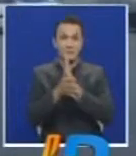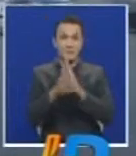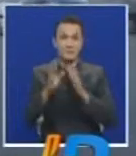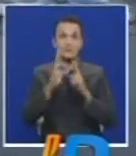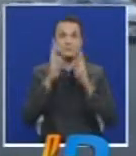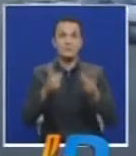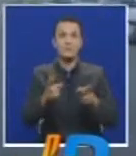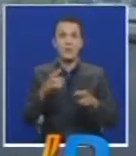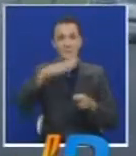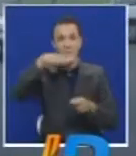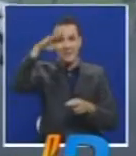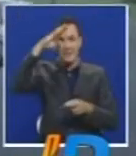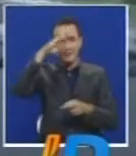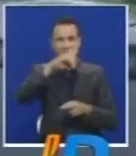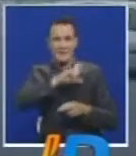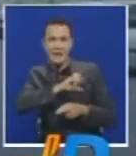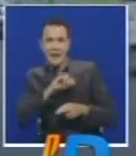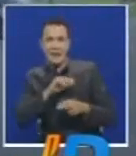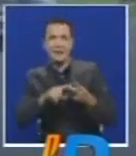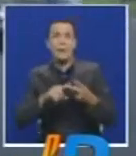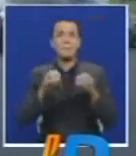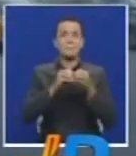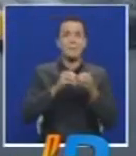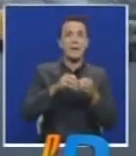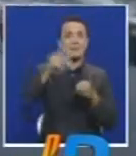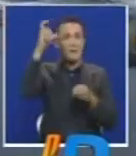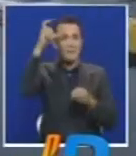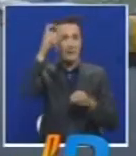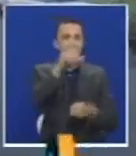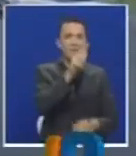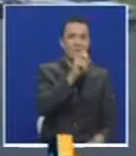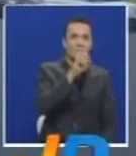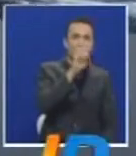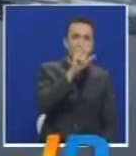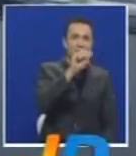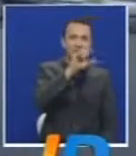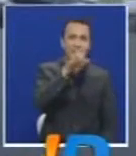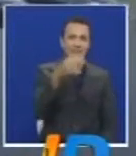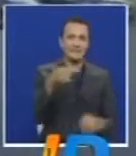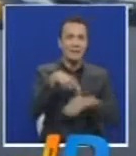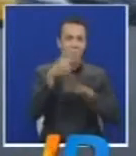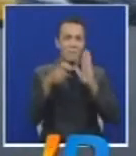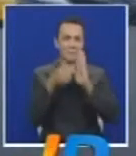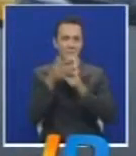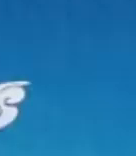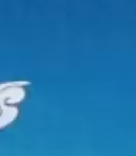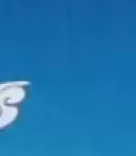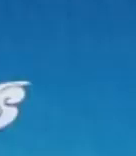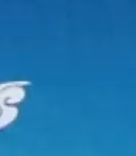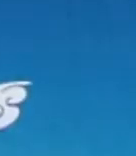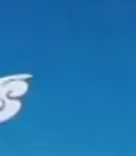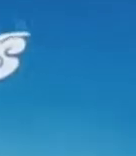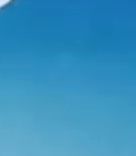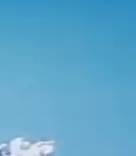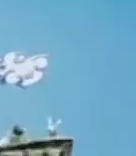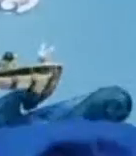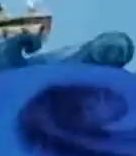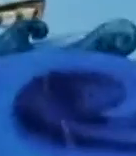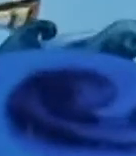resultado Medellín-Cali, del América Fortaleza y mucho más en el bloque deportivo. ¡Feliz tarde!